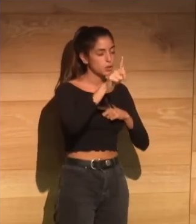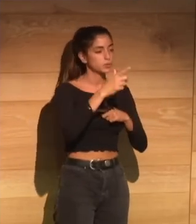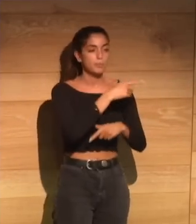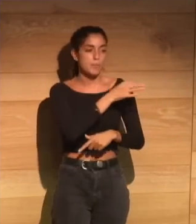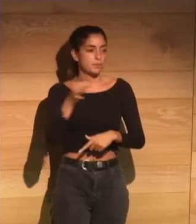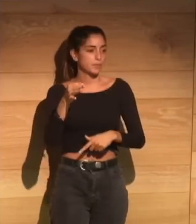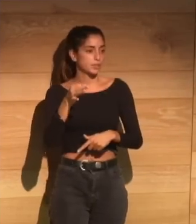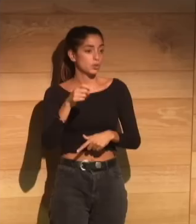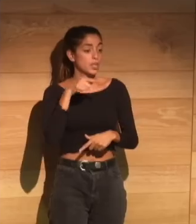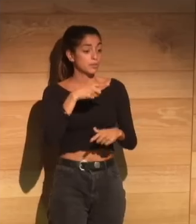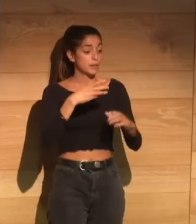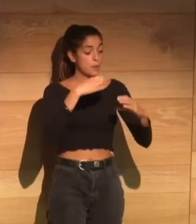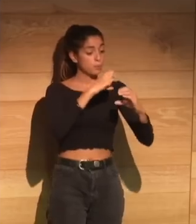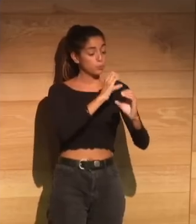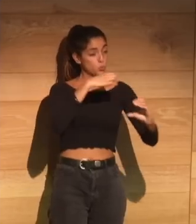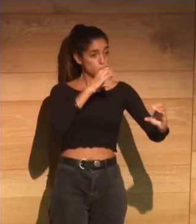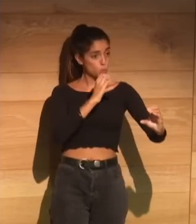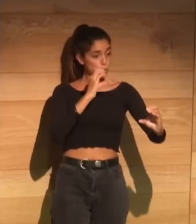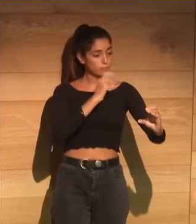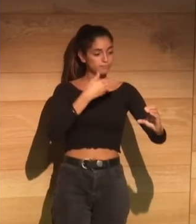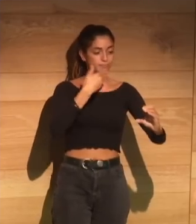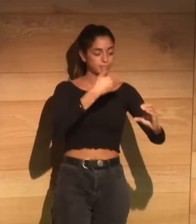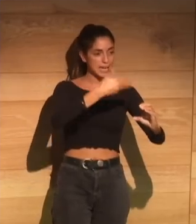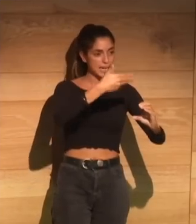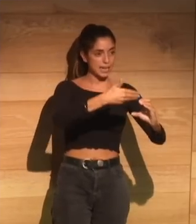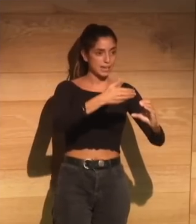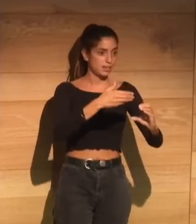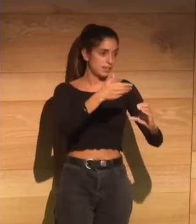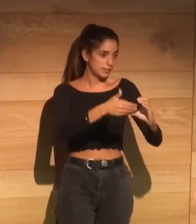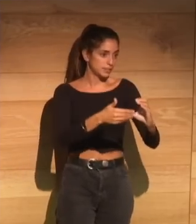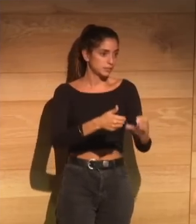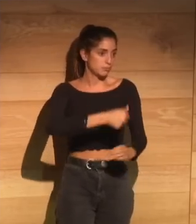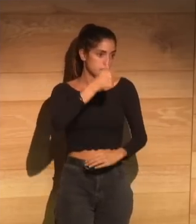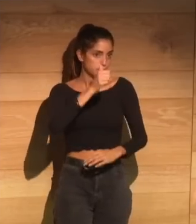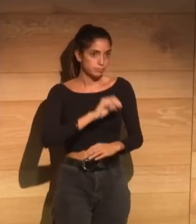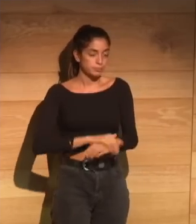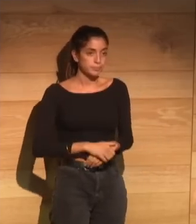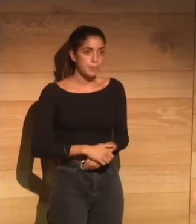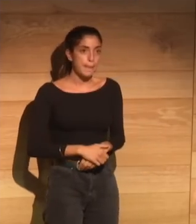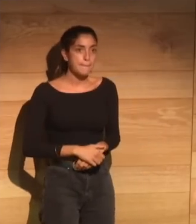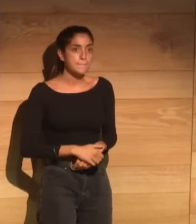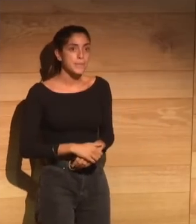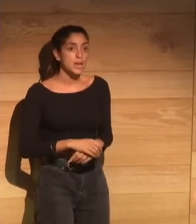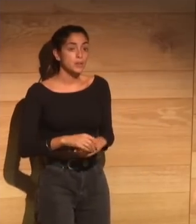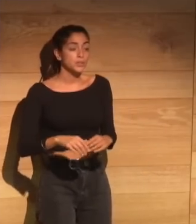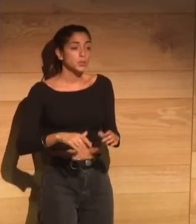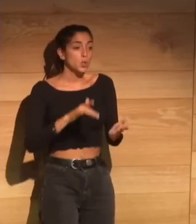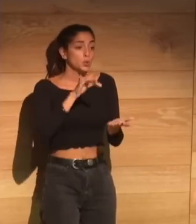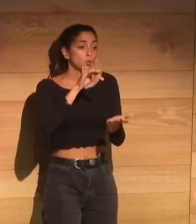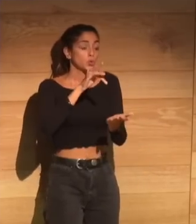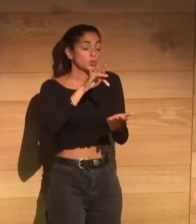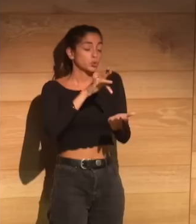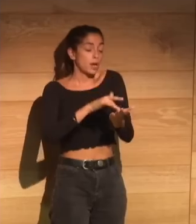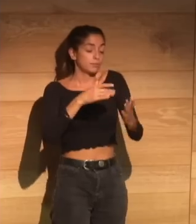montón de lentes dentro de ese tubo. Y la característica que tiene es la contraria, que cuanto más tele es la lente, menos profundidad focal